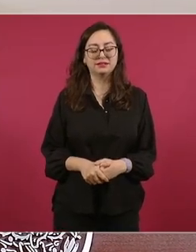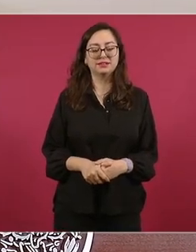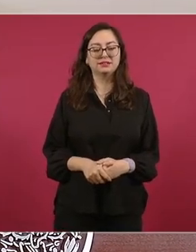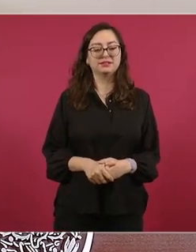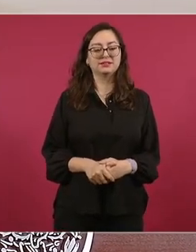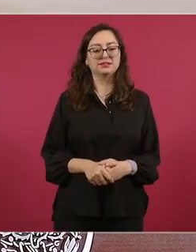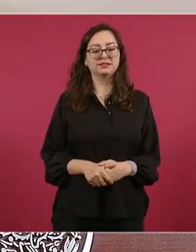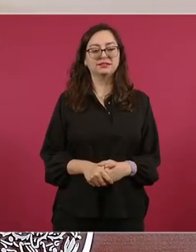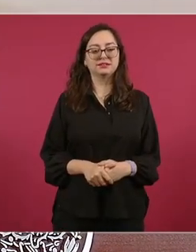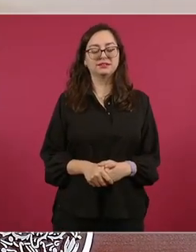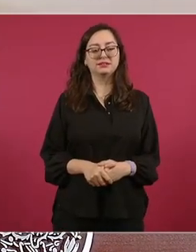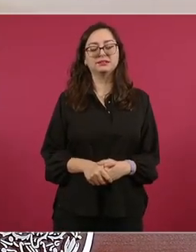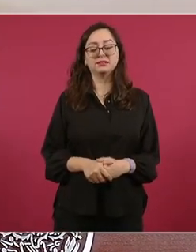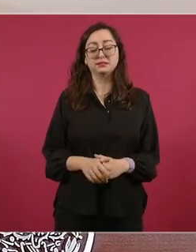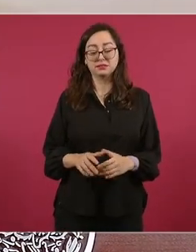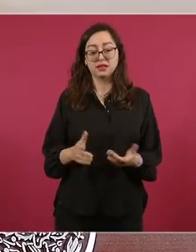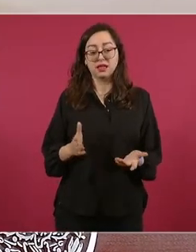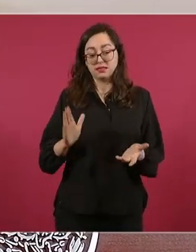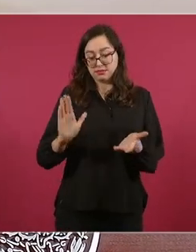Son 20 capítulos,